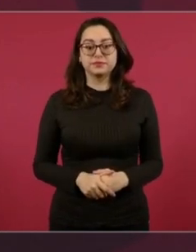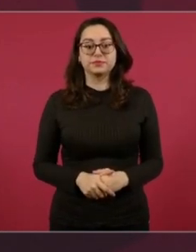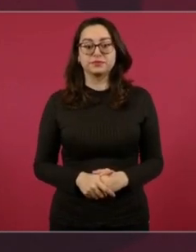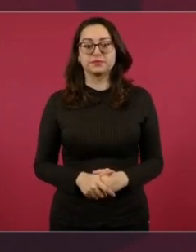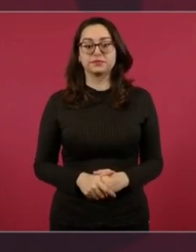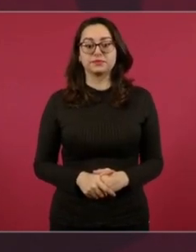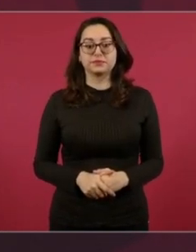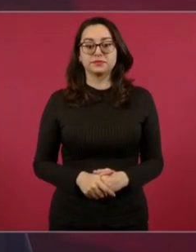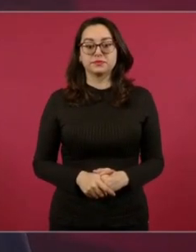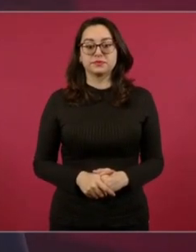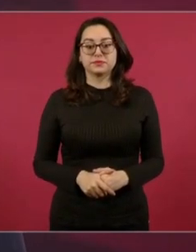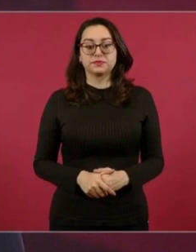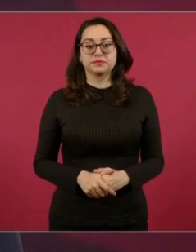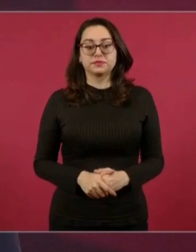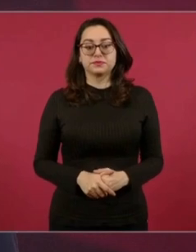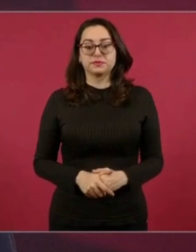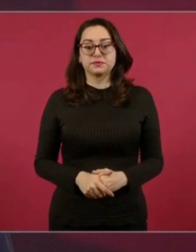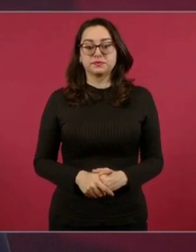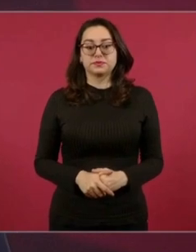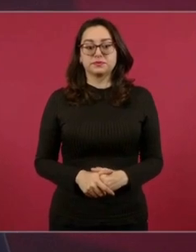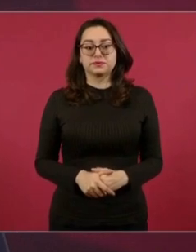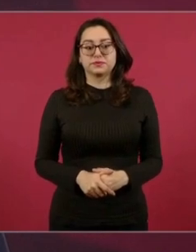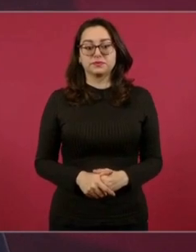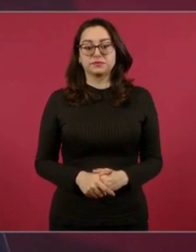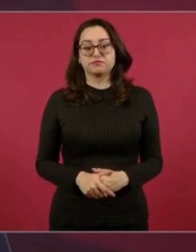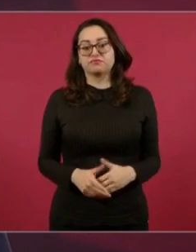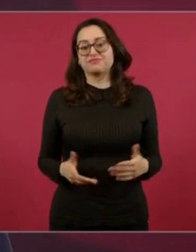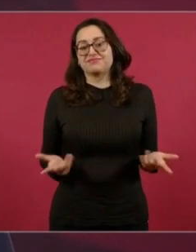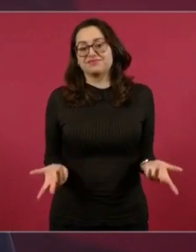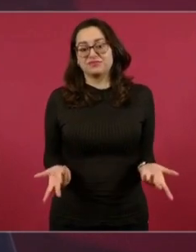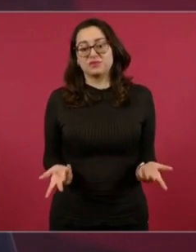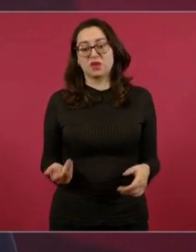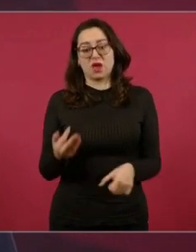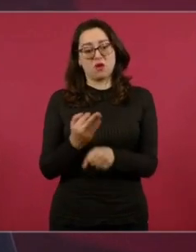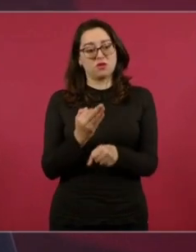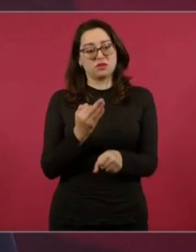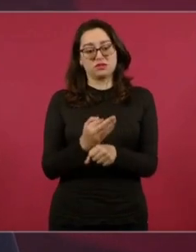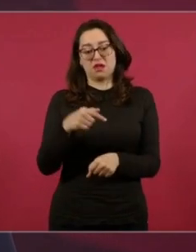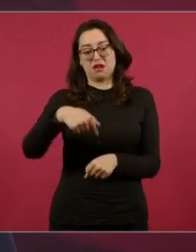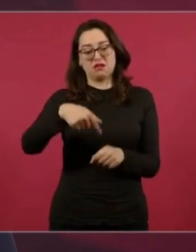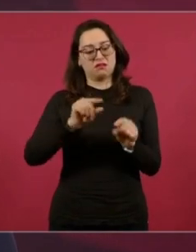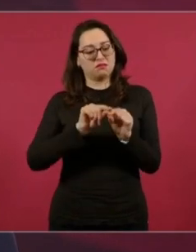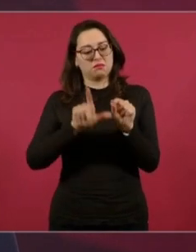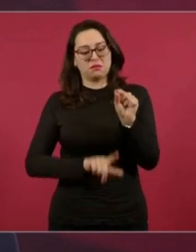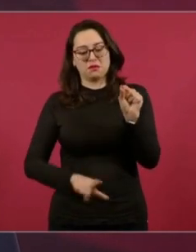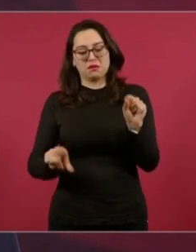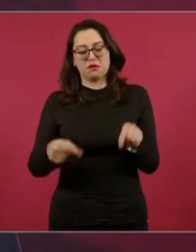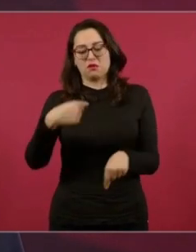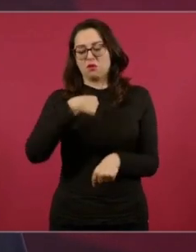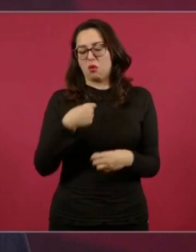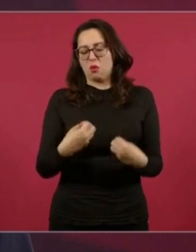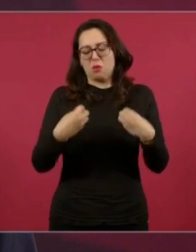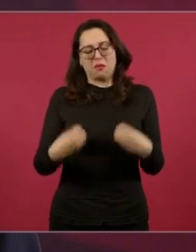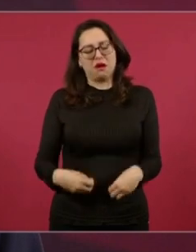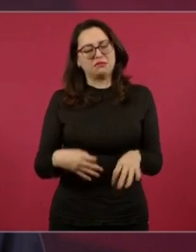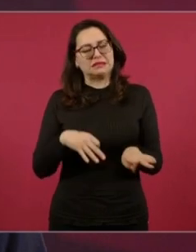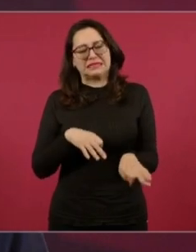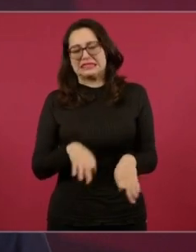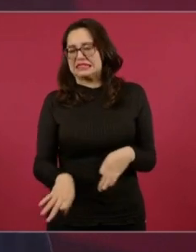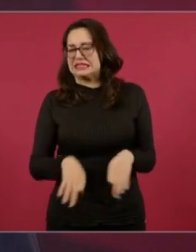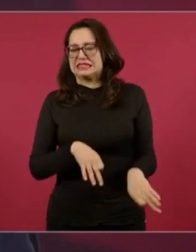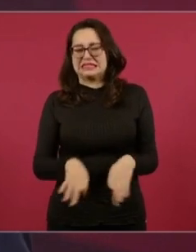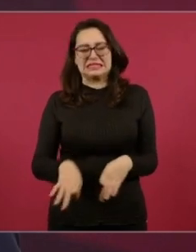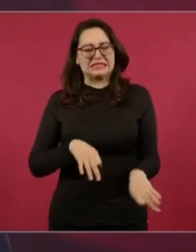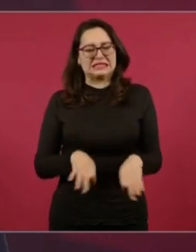Yo tengo pues mucho trabajo en el país, mucho, mucho trabajo, porque ya